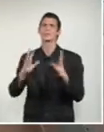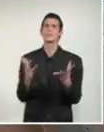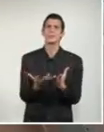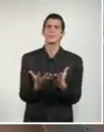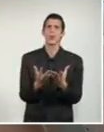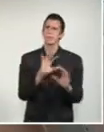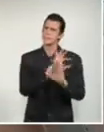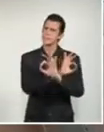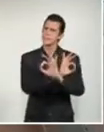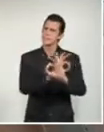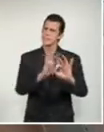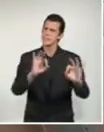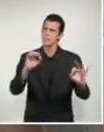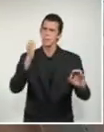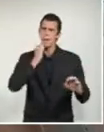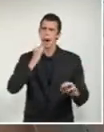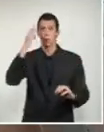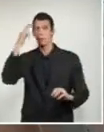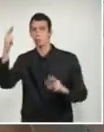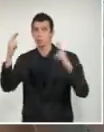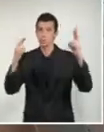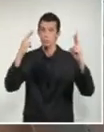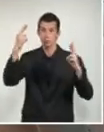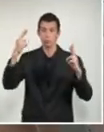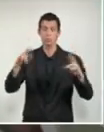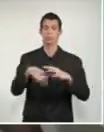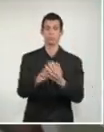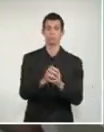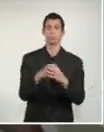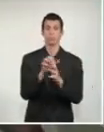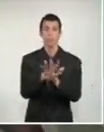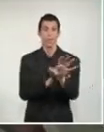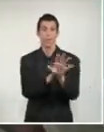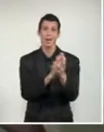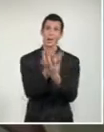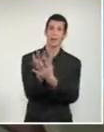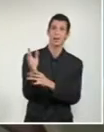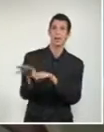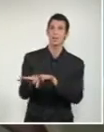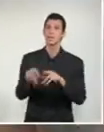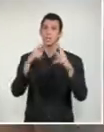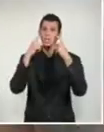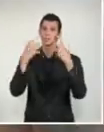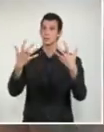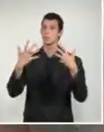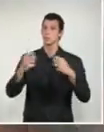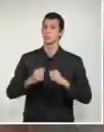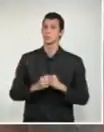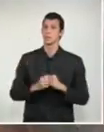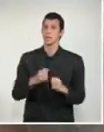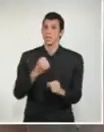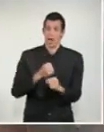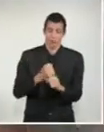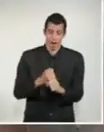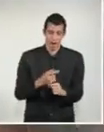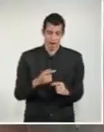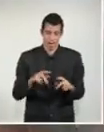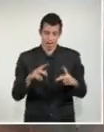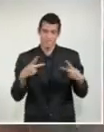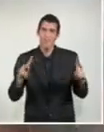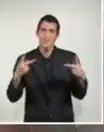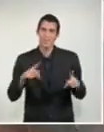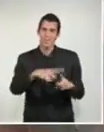sobre todo área de cocina de luz todas las áreas que de elaboración en el seminario también se nos dieron unos teléfonos